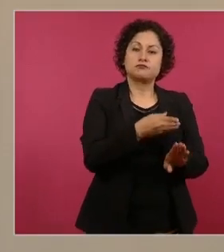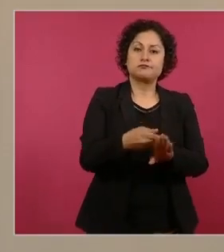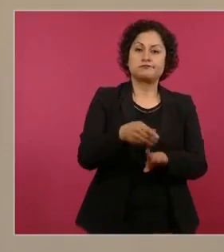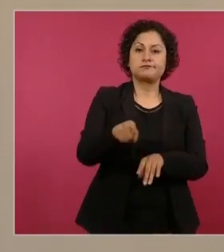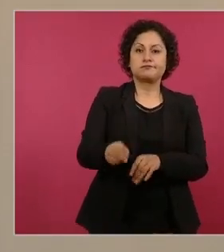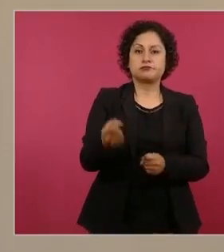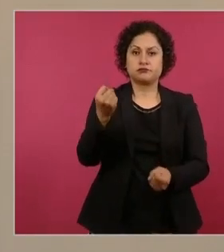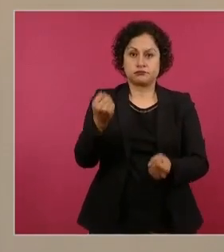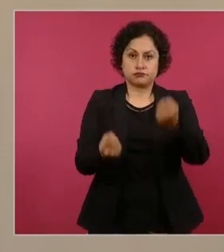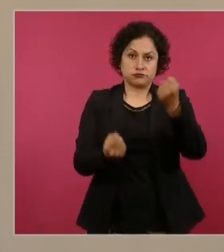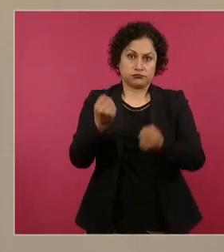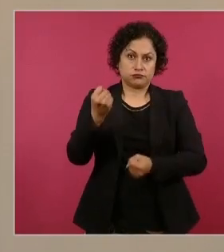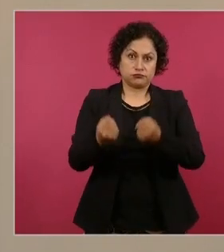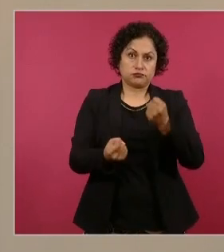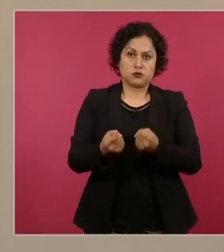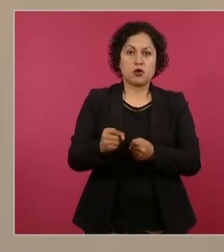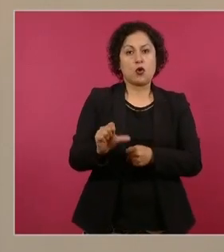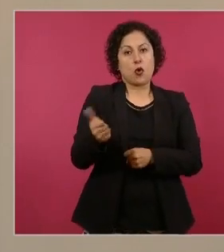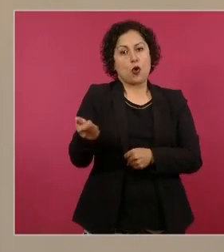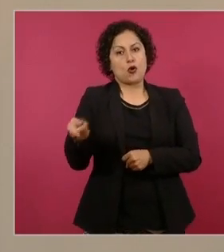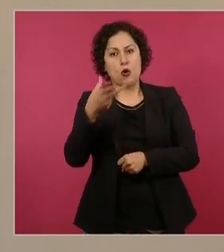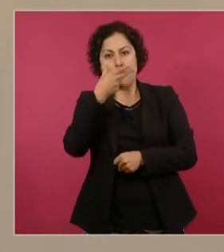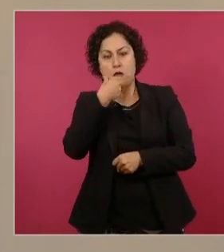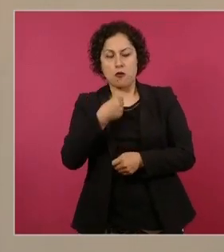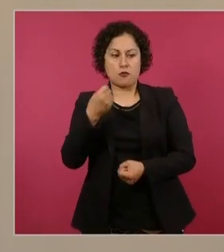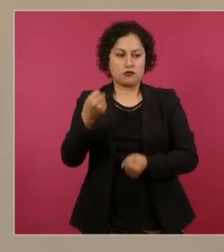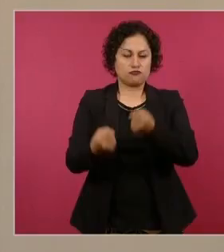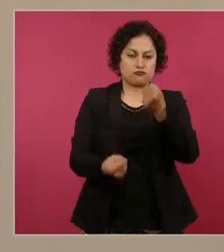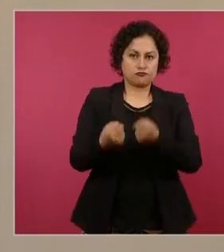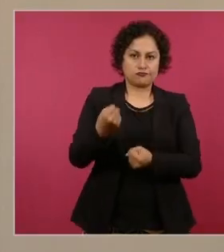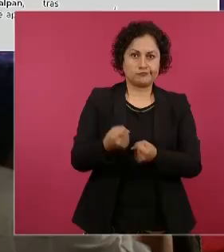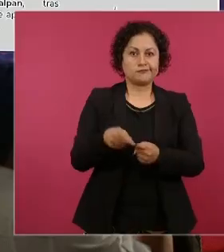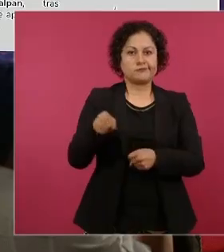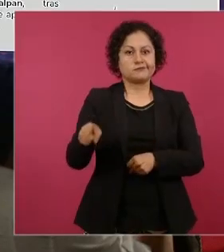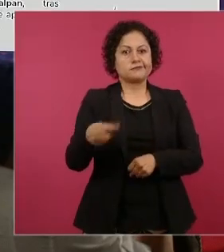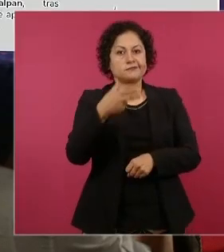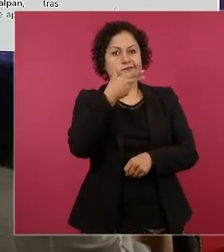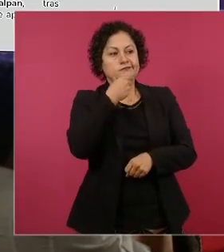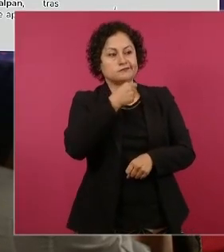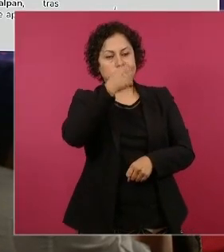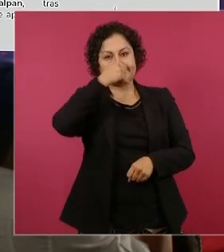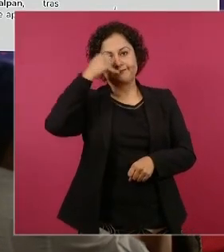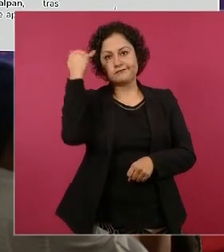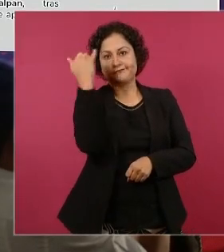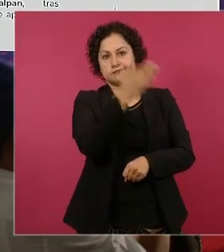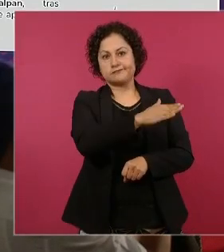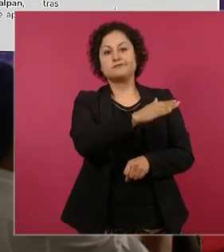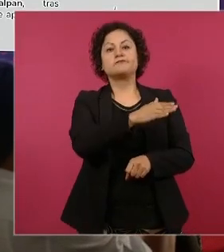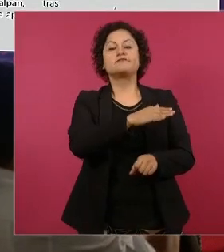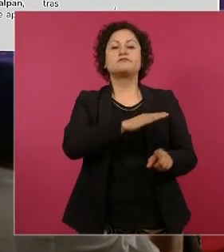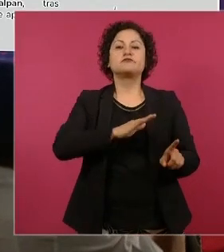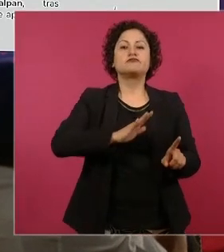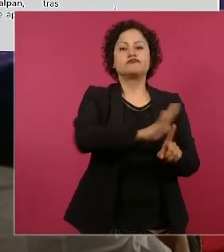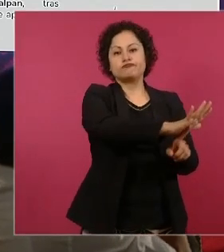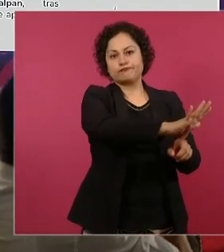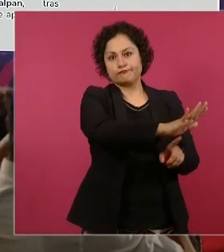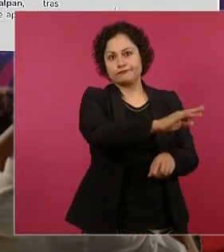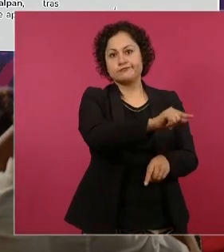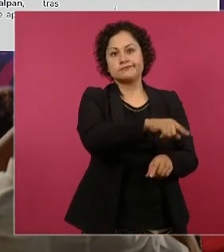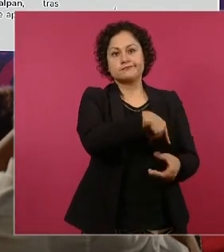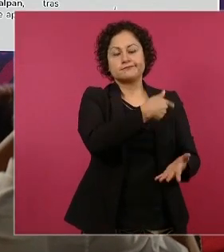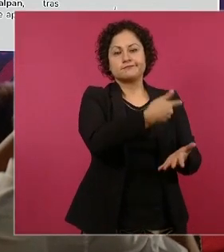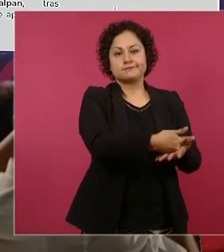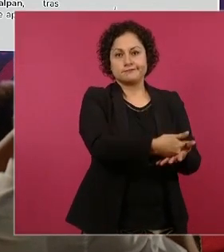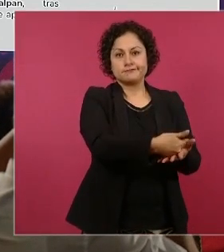viajaba Rodolfo, y este fue el motivo por el cual Rodolfo agredió físicamente a Edith, tirándola al